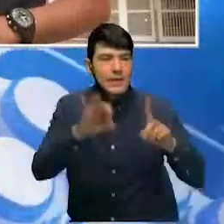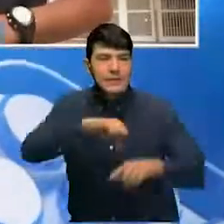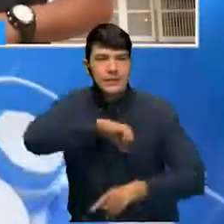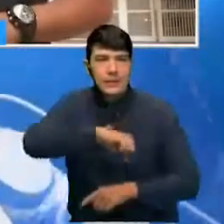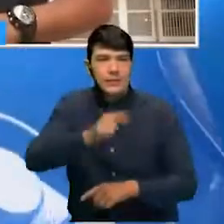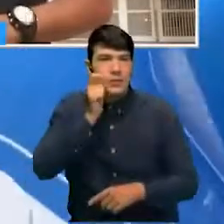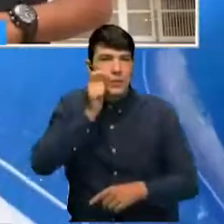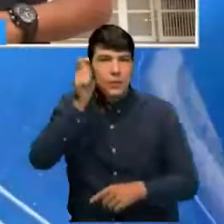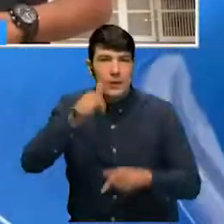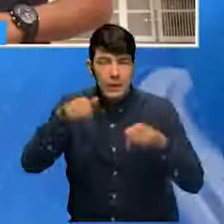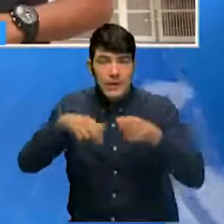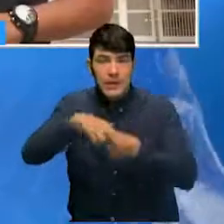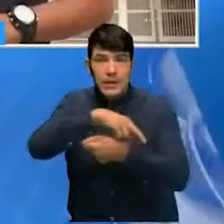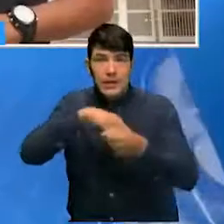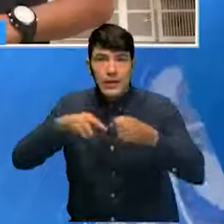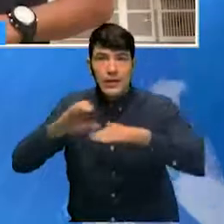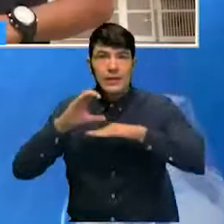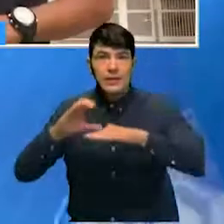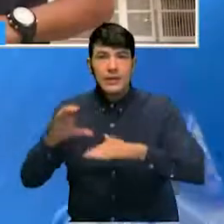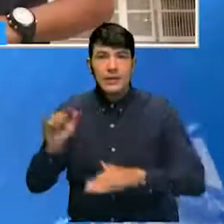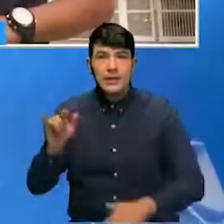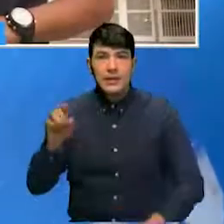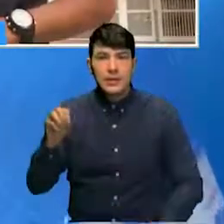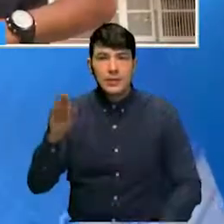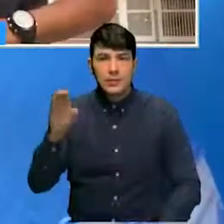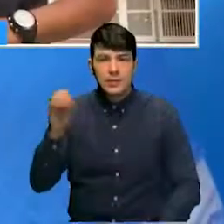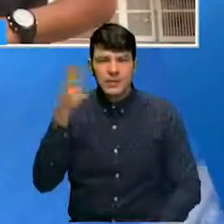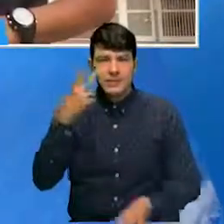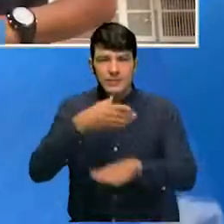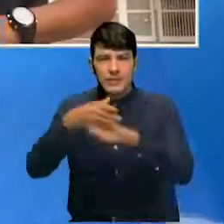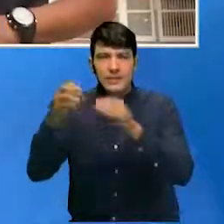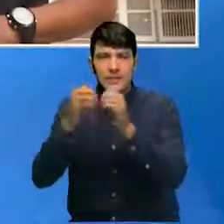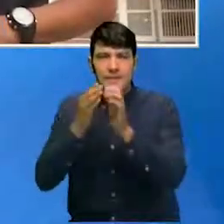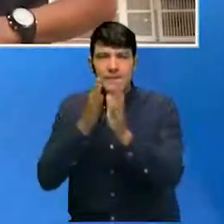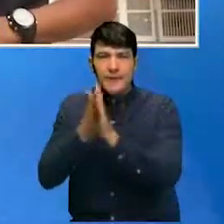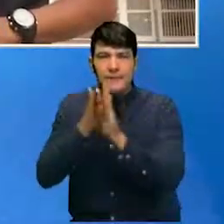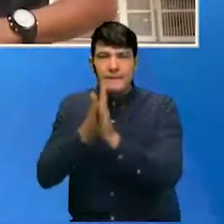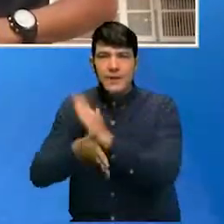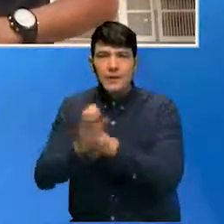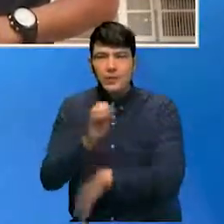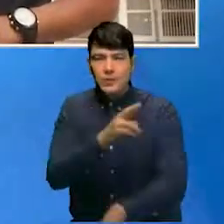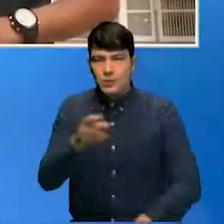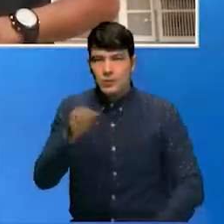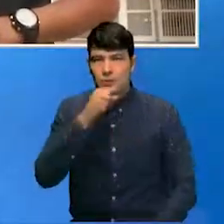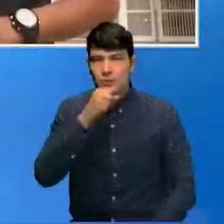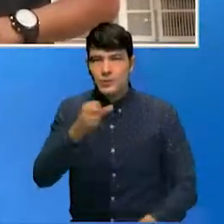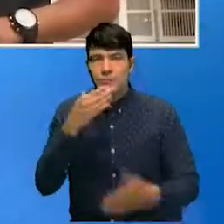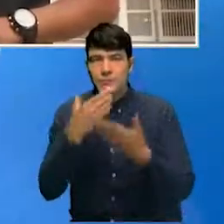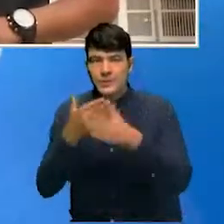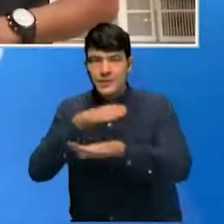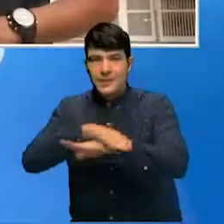del Catatumbo. Esa es toda la información desde la ciudad de Cúcuta. Regreso a estudios, Danilo Coronel. Muy buenas tardes.